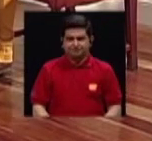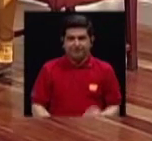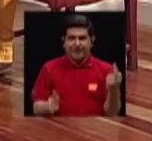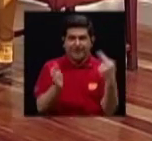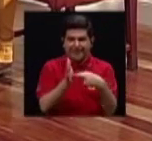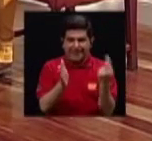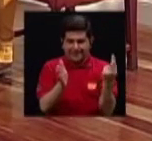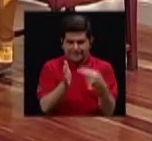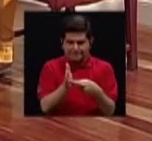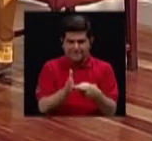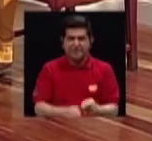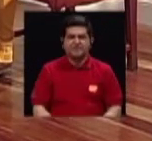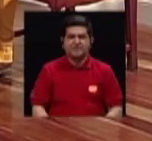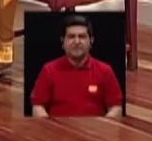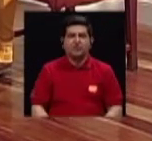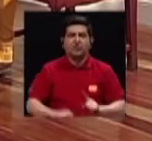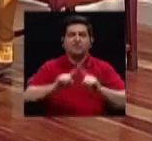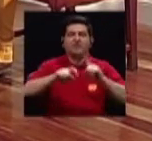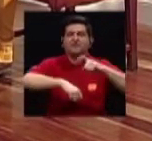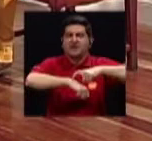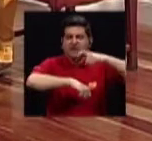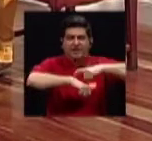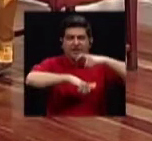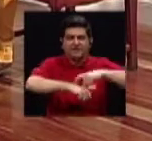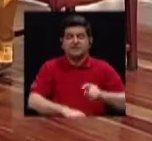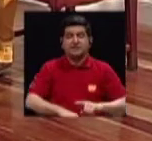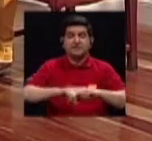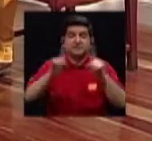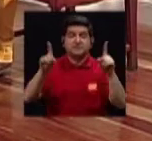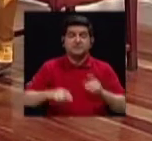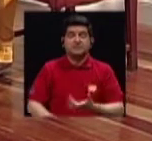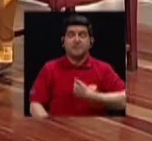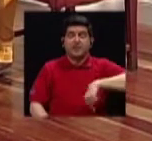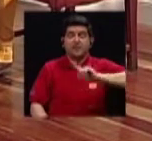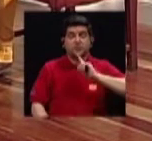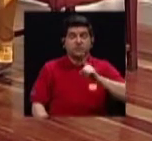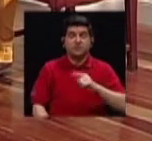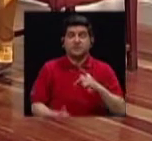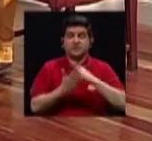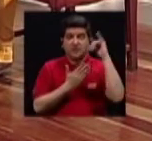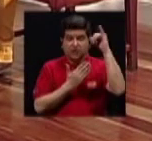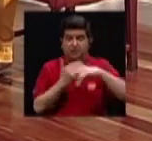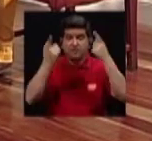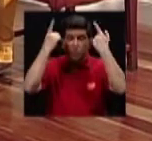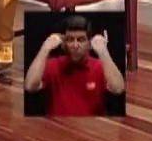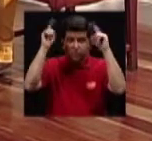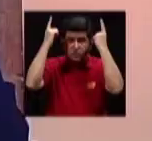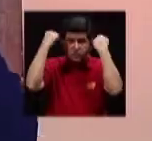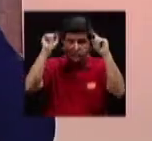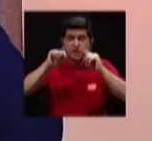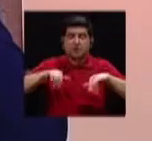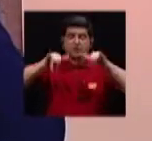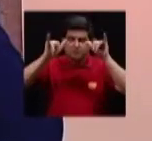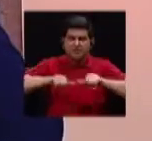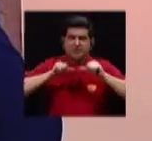hay fases distintas, pero ¿a qué llegamos para poder decir que es un proyecto exitoso y estabilizado? Primero se presenta